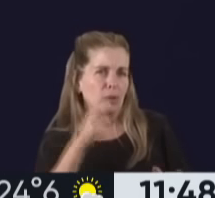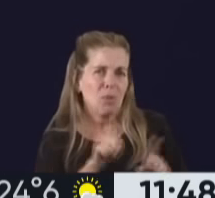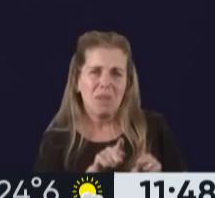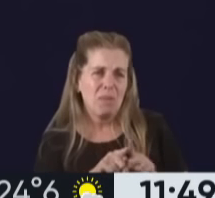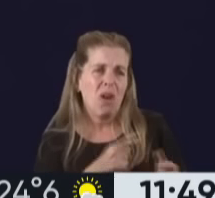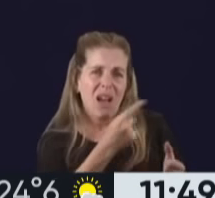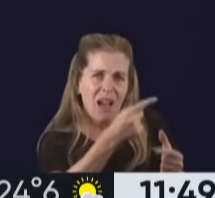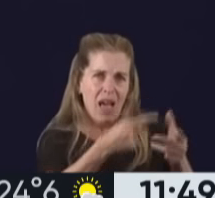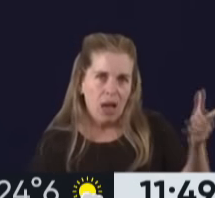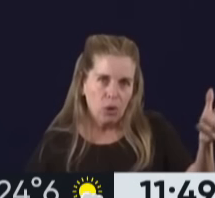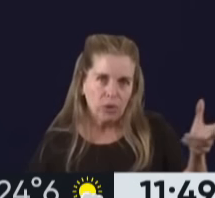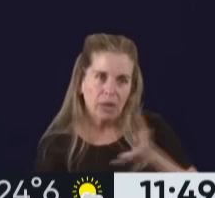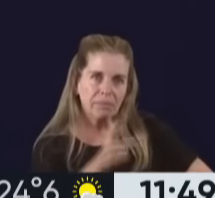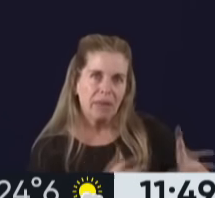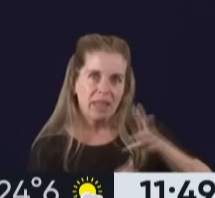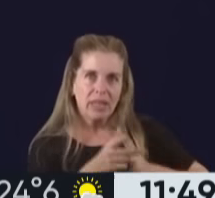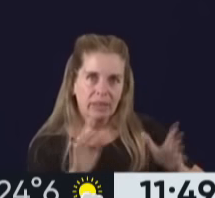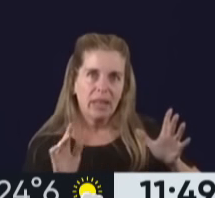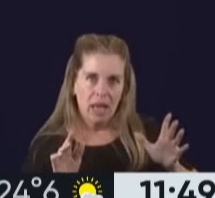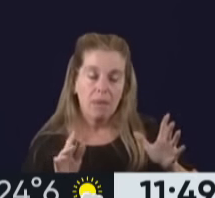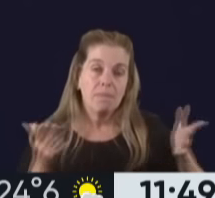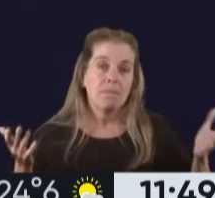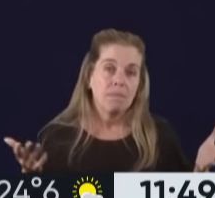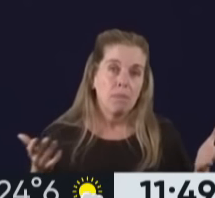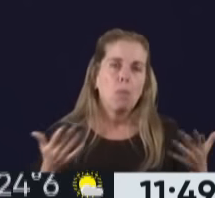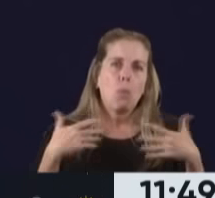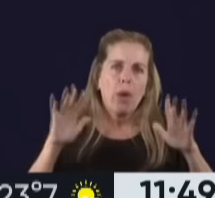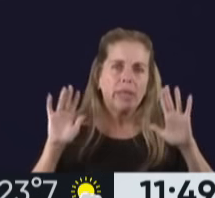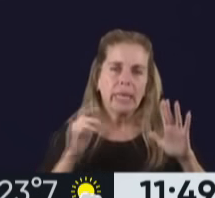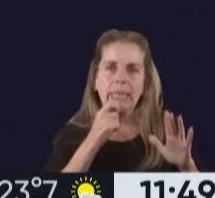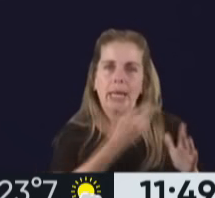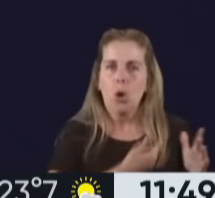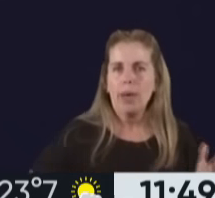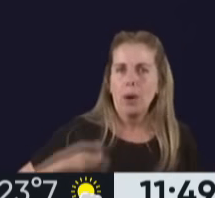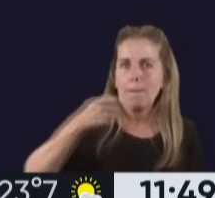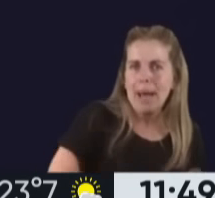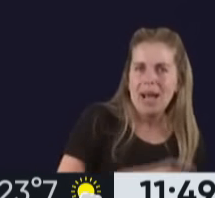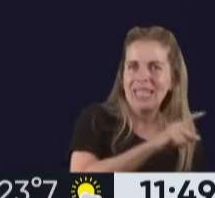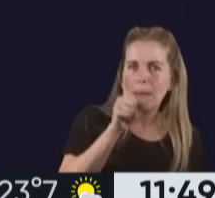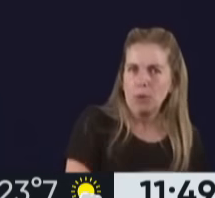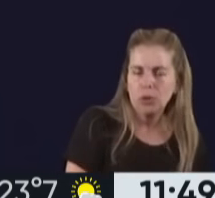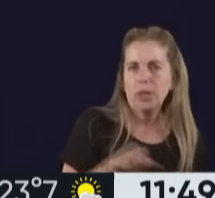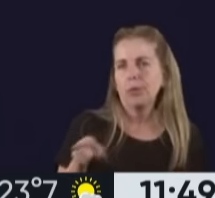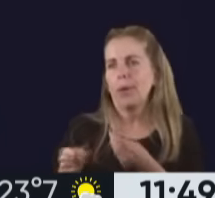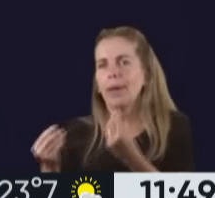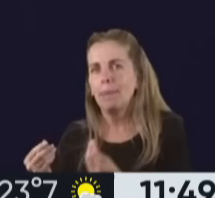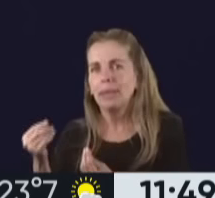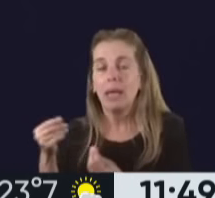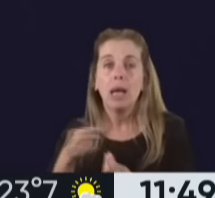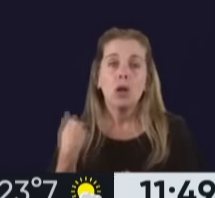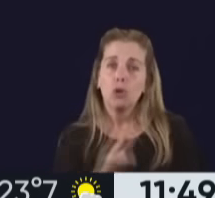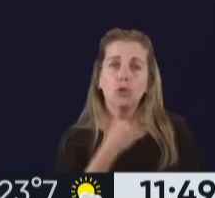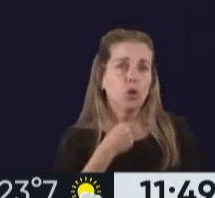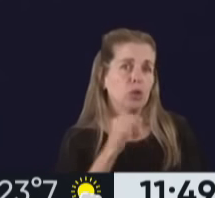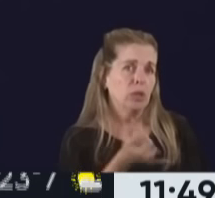algunas que no nombraste, que probablemente sea el curso a seguir, porque lo que pretendemos es que